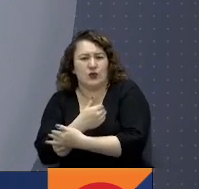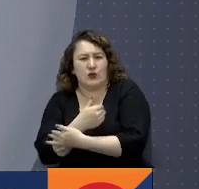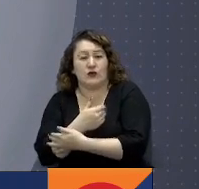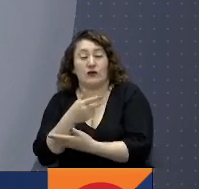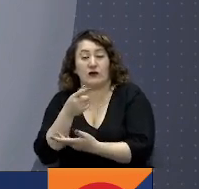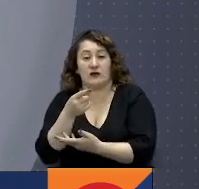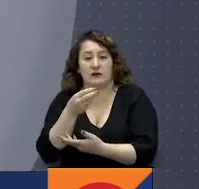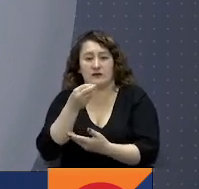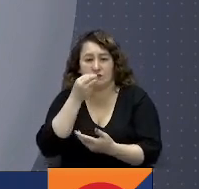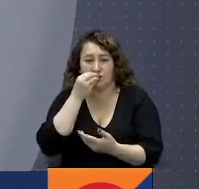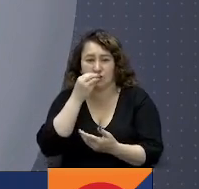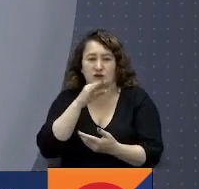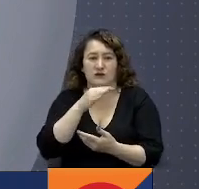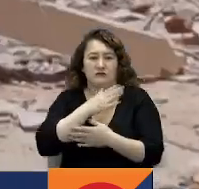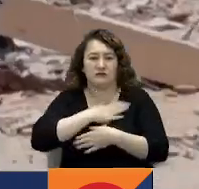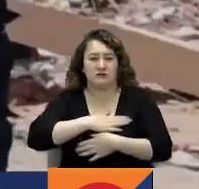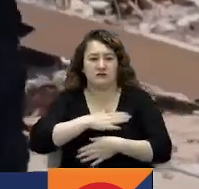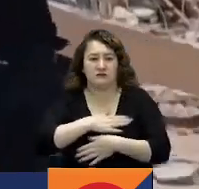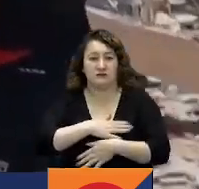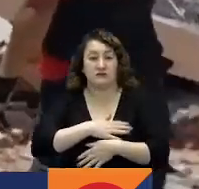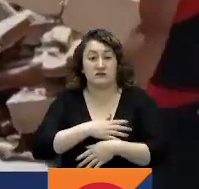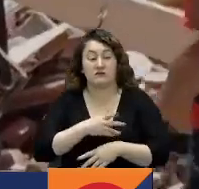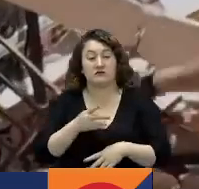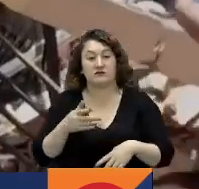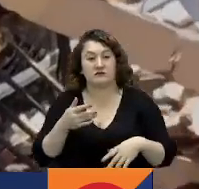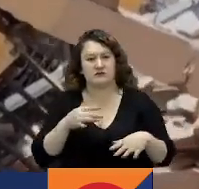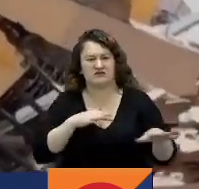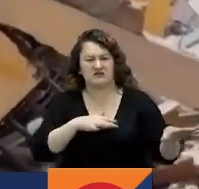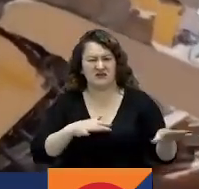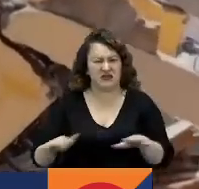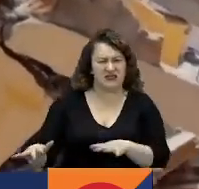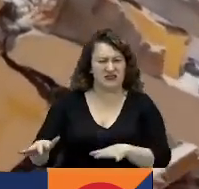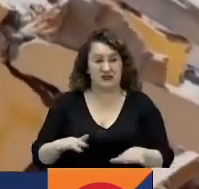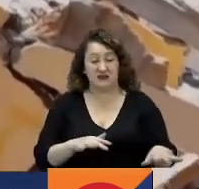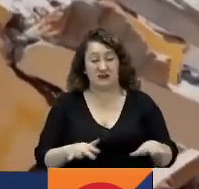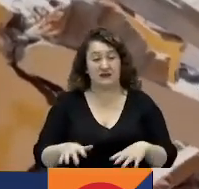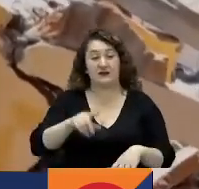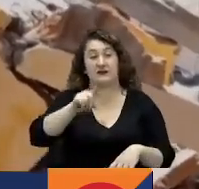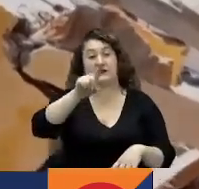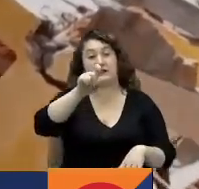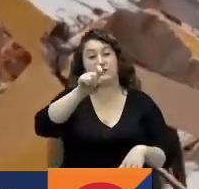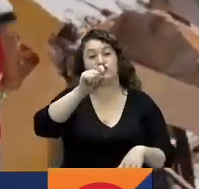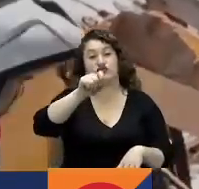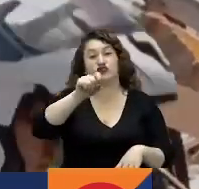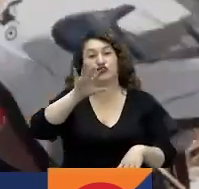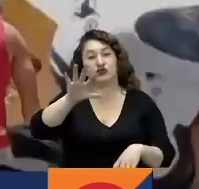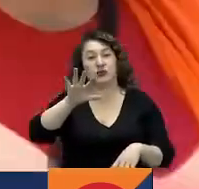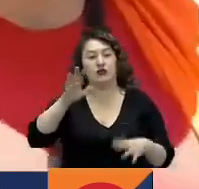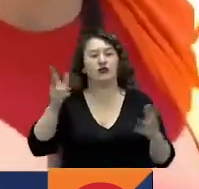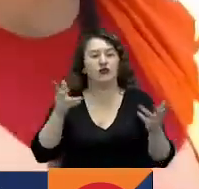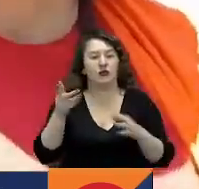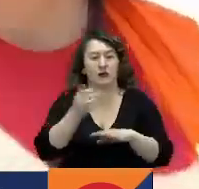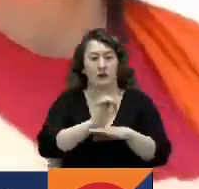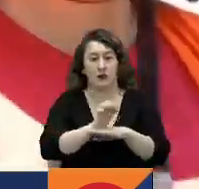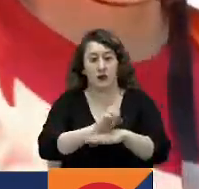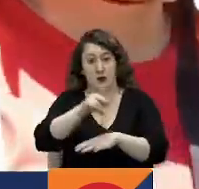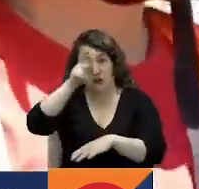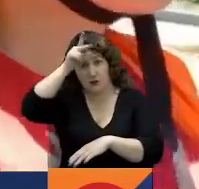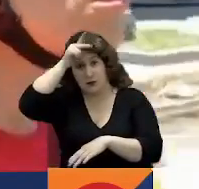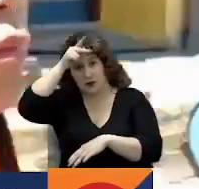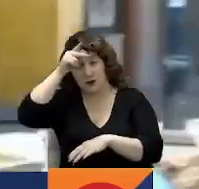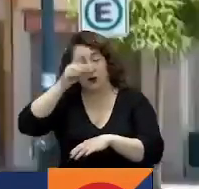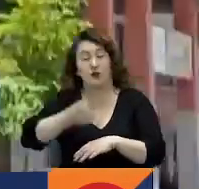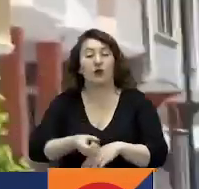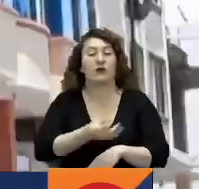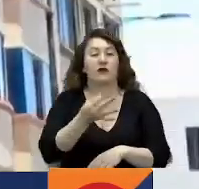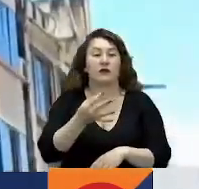con un beso busca darle tranquilidad. Y es que tras el temblor de magnitud 6.5 que sacudió a Ecuador y al Perú, en total 15 personas